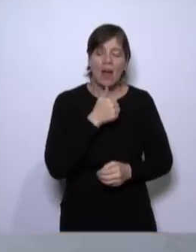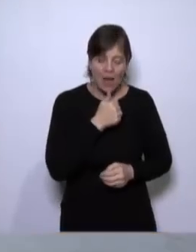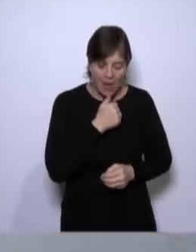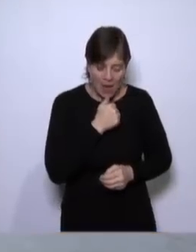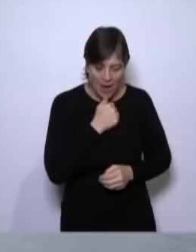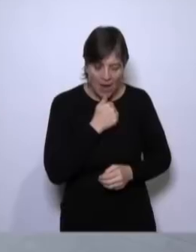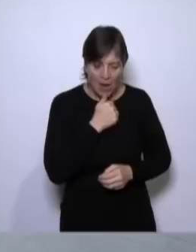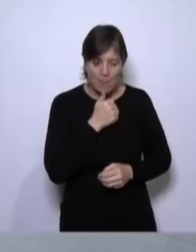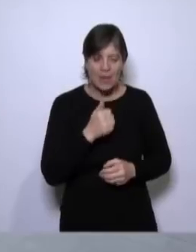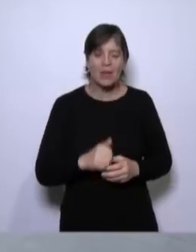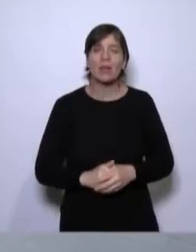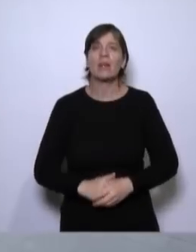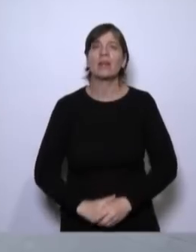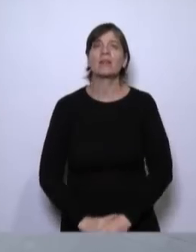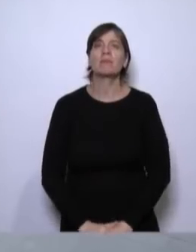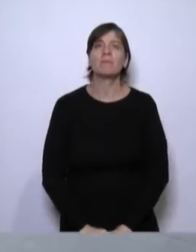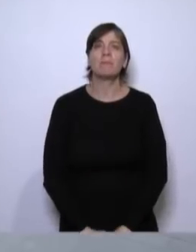Amén. Amén.